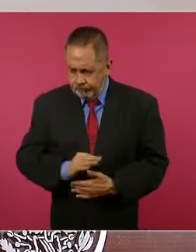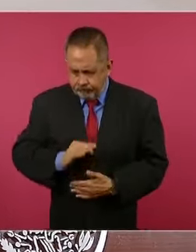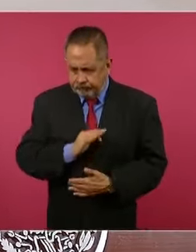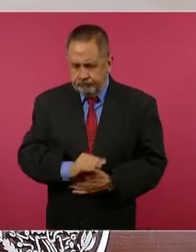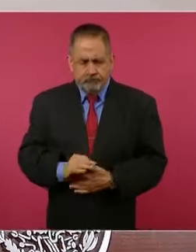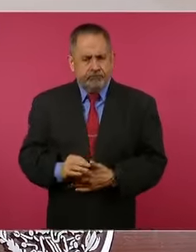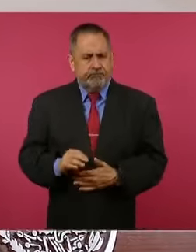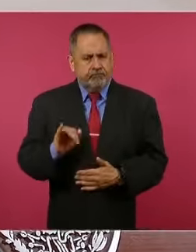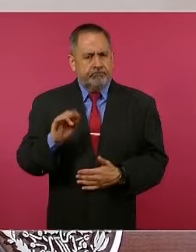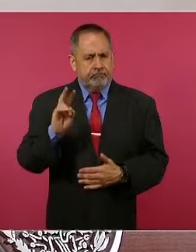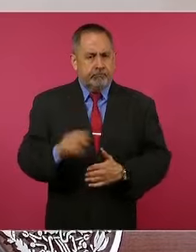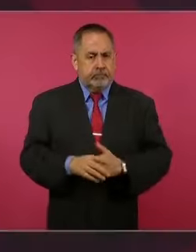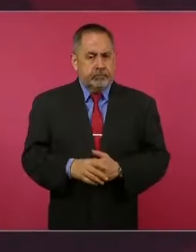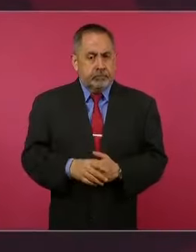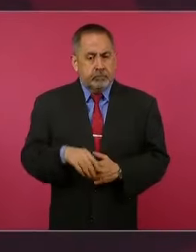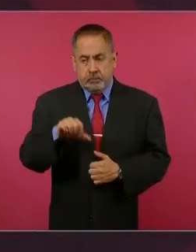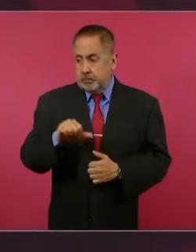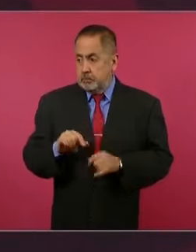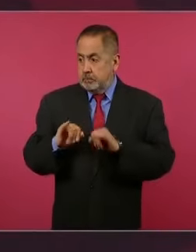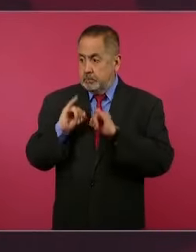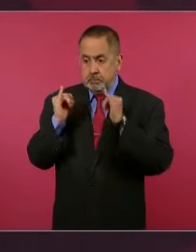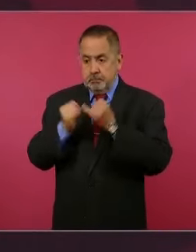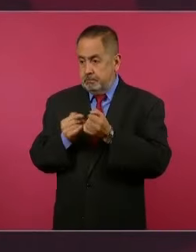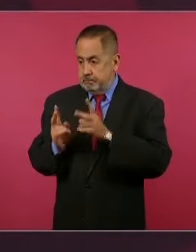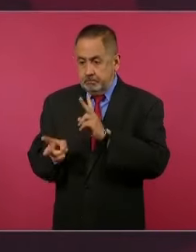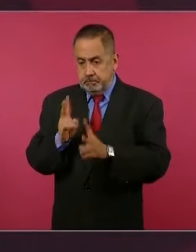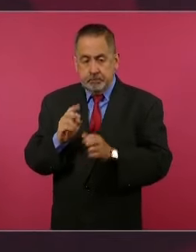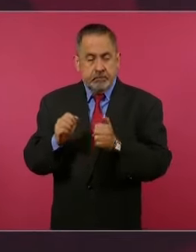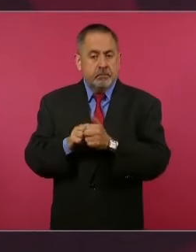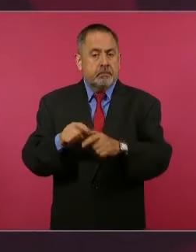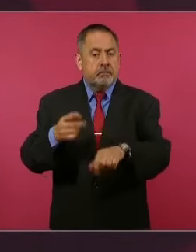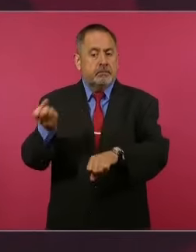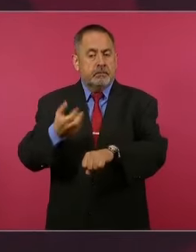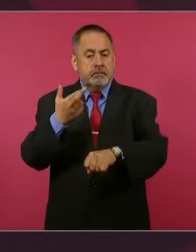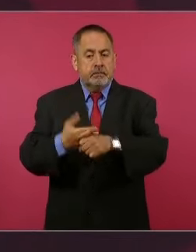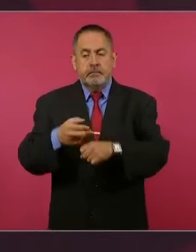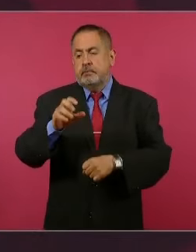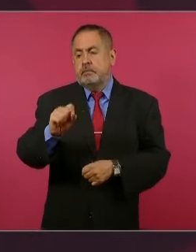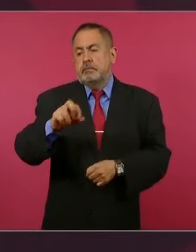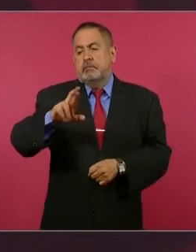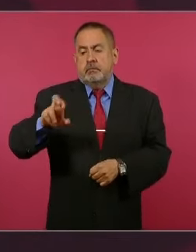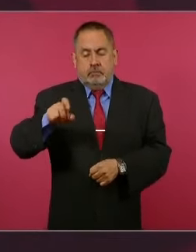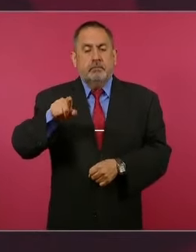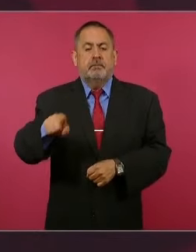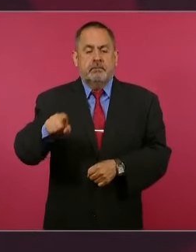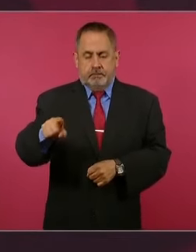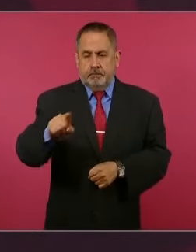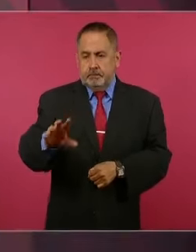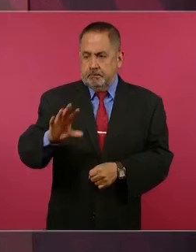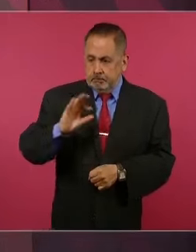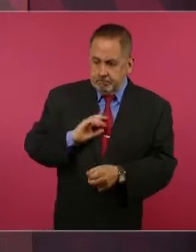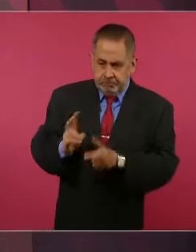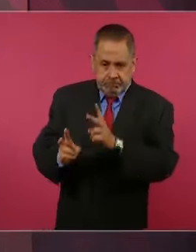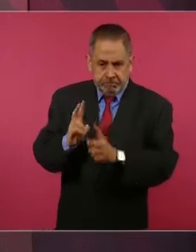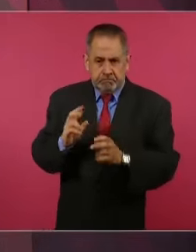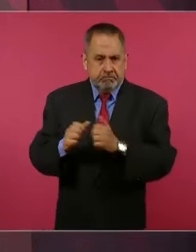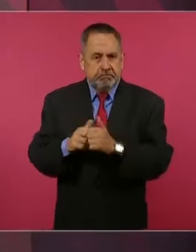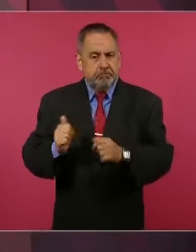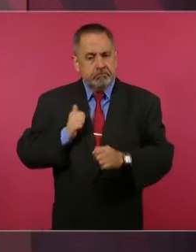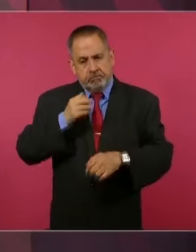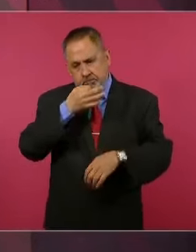en su momento hoy hablamos de eso con la secretaria de relaciones exteriores pero